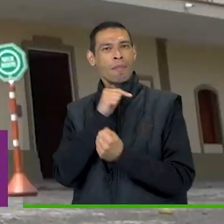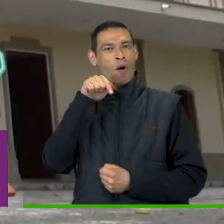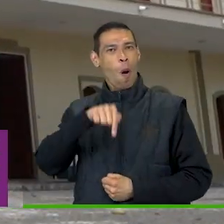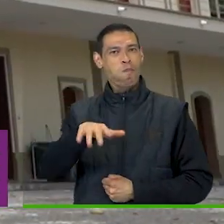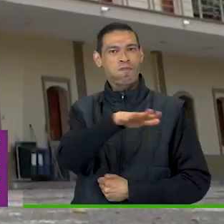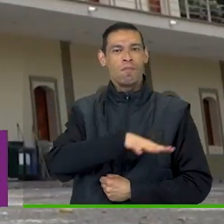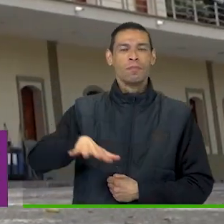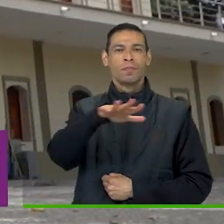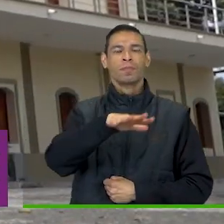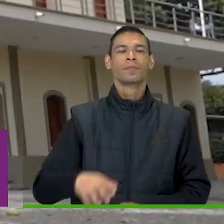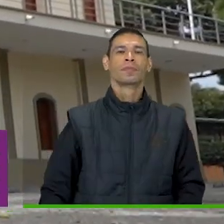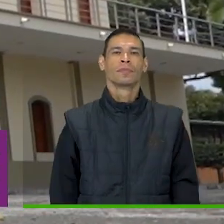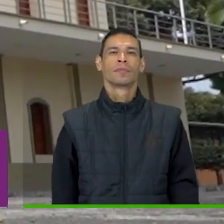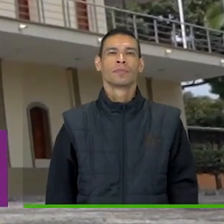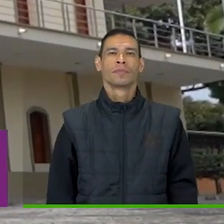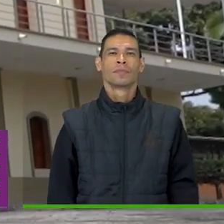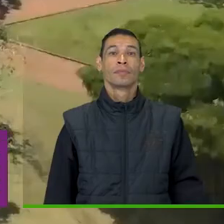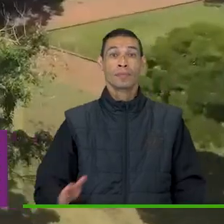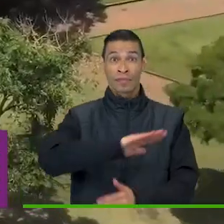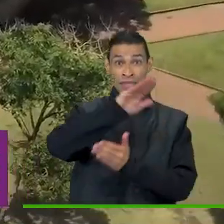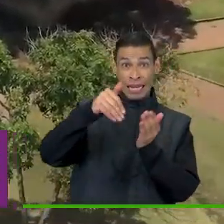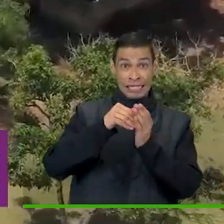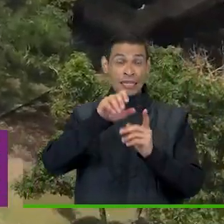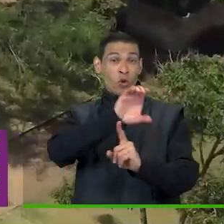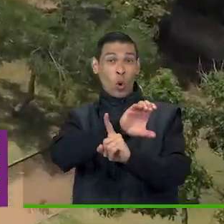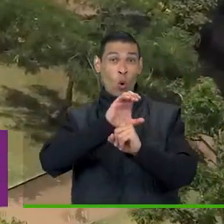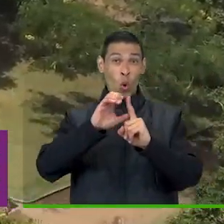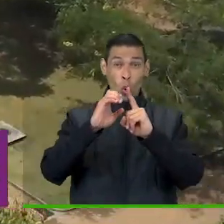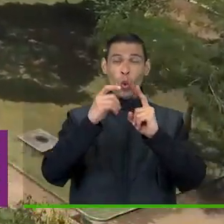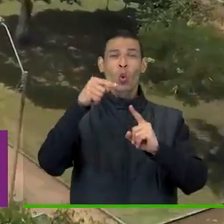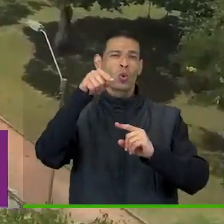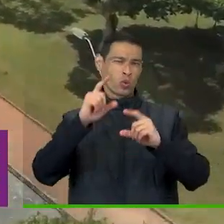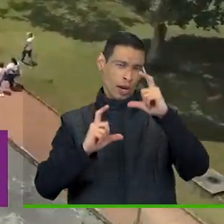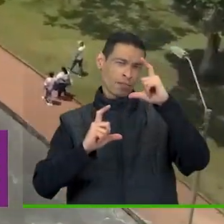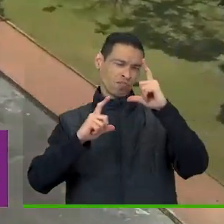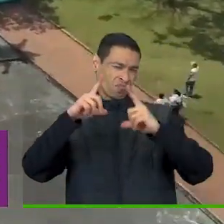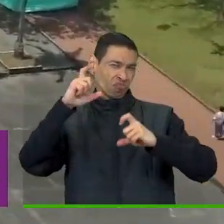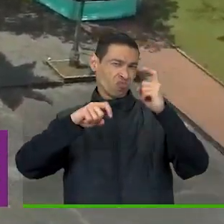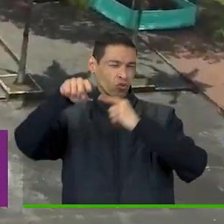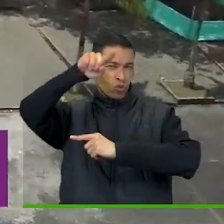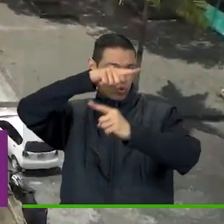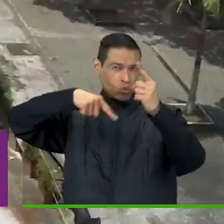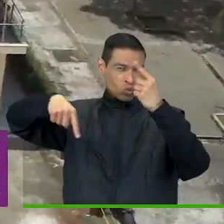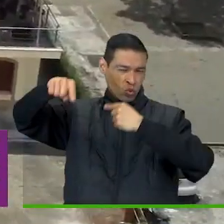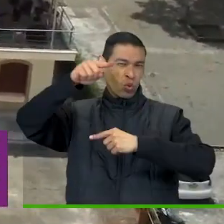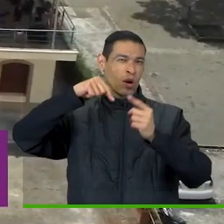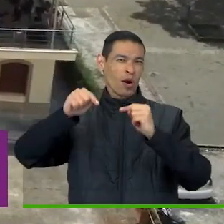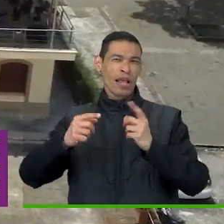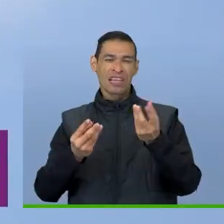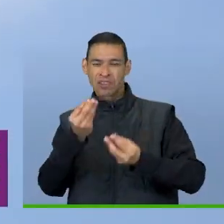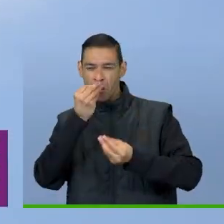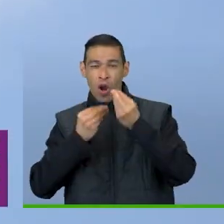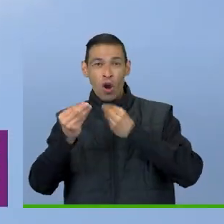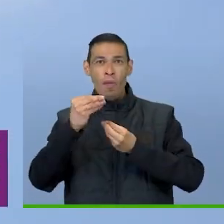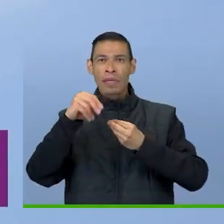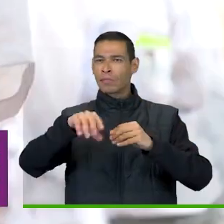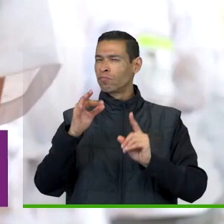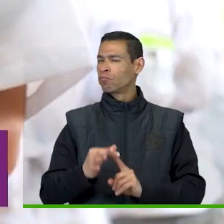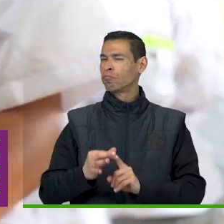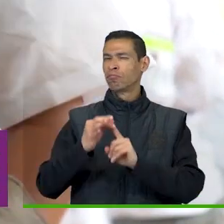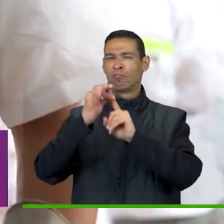El Centro Cultural Turístico y Gastronómico Calle de la Fundación es un ícono histórico de ciudad donde el SENA Risaralda ha